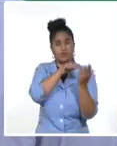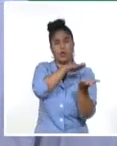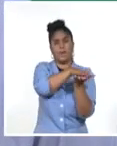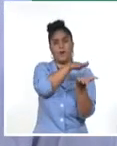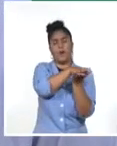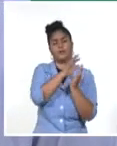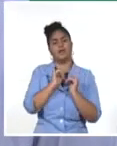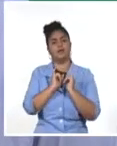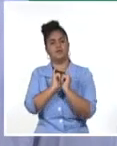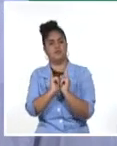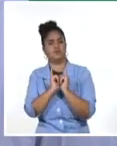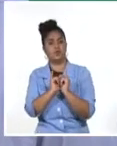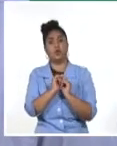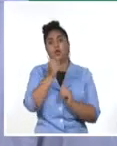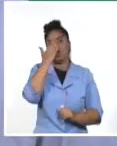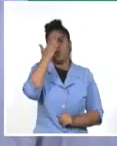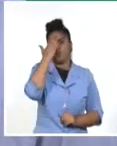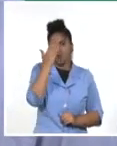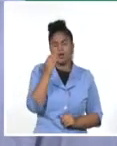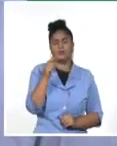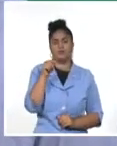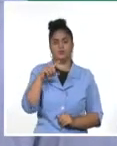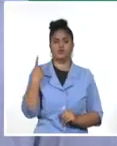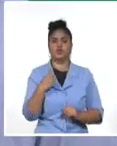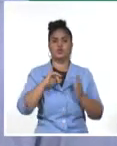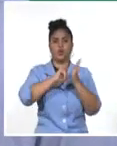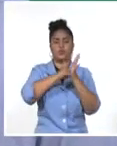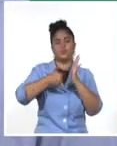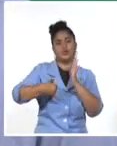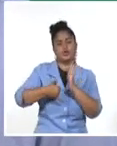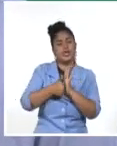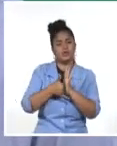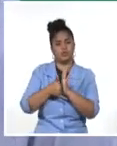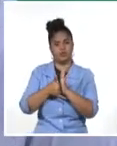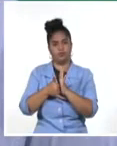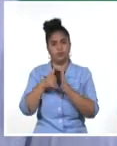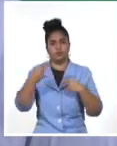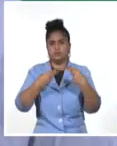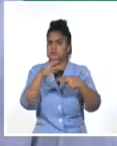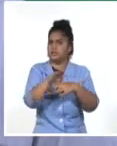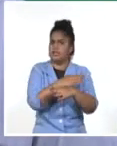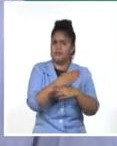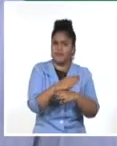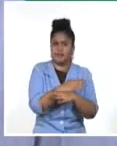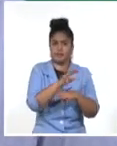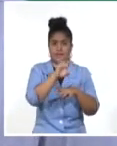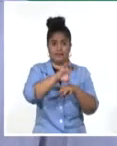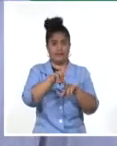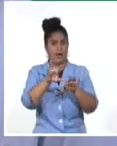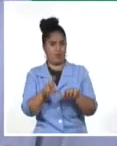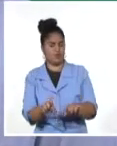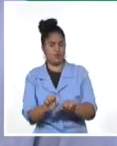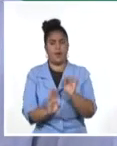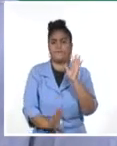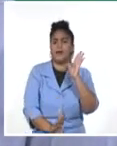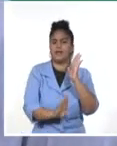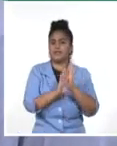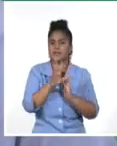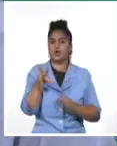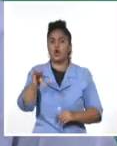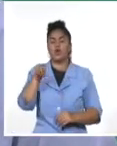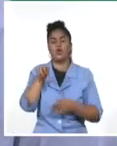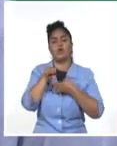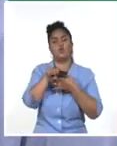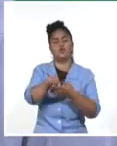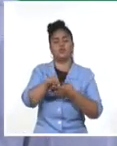procesamiento nos permite desarrollar proyectos de modelación y simulación computacional que contribuyen al desarrollo de nuevos productos y servicios